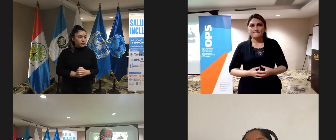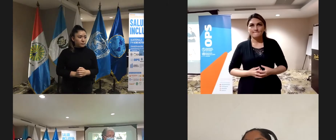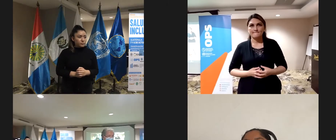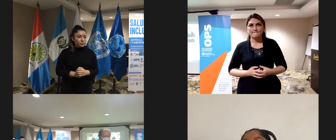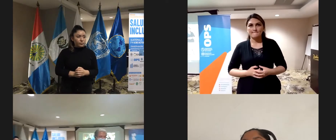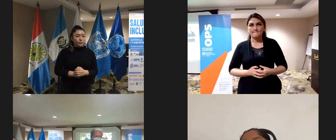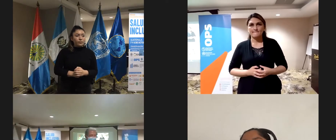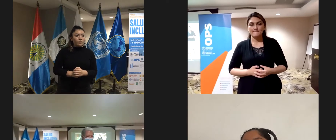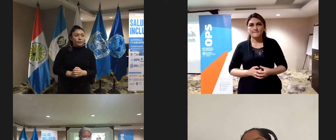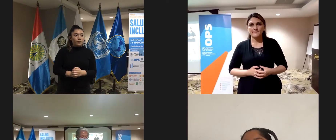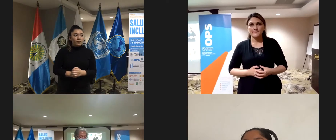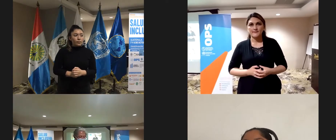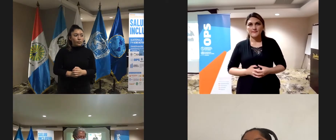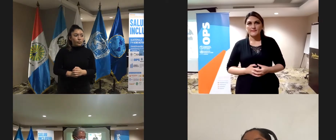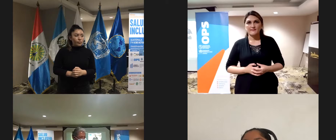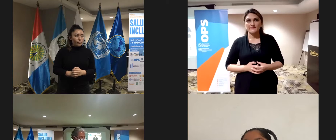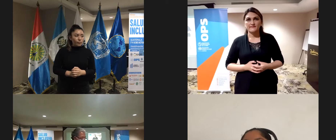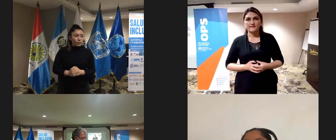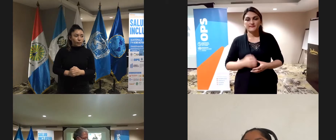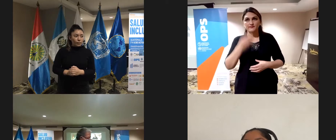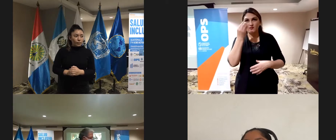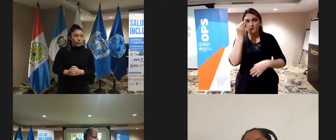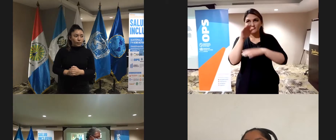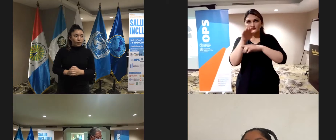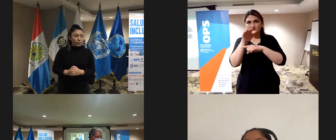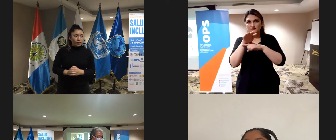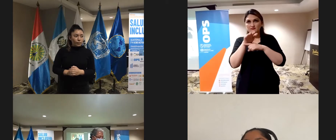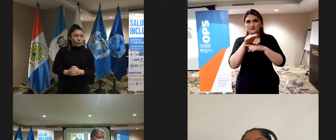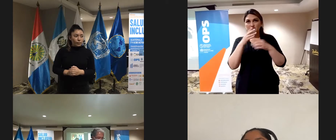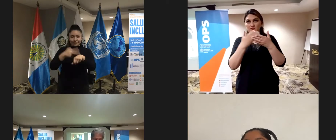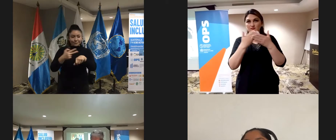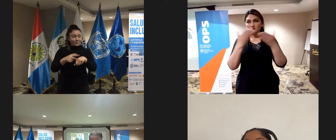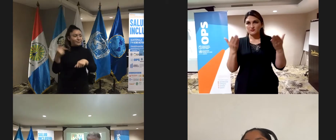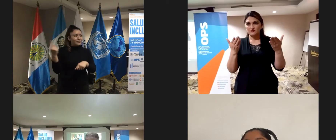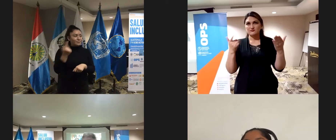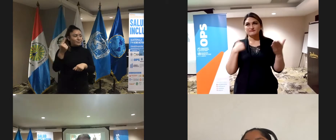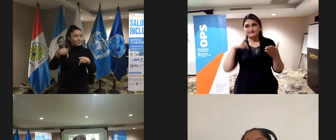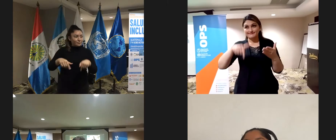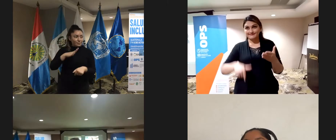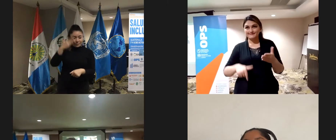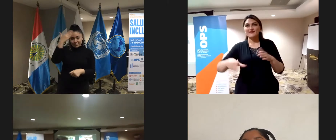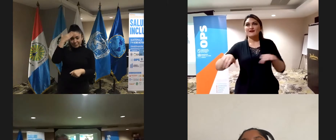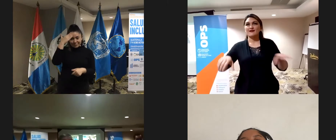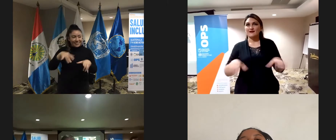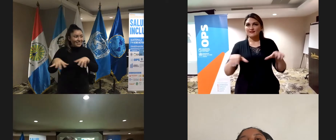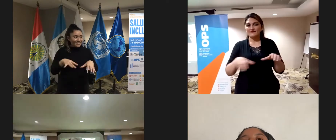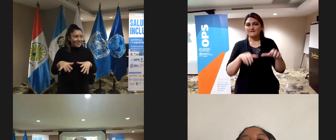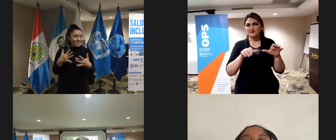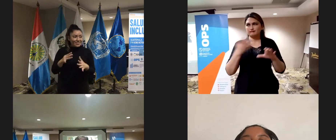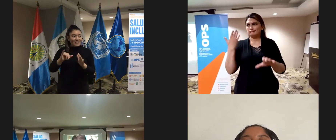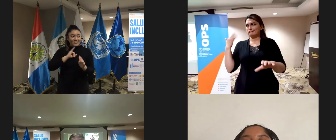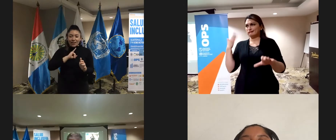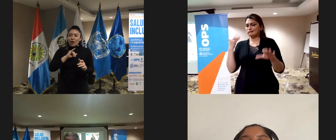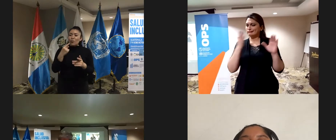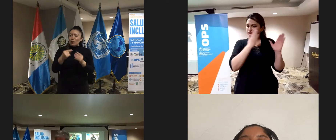Buenas tardes a todas y a todos que están presentes en esta actividad que se ha planificado desde ya hace un buen